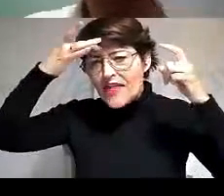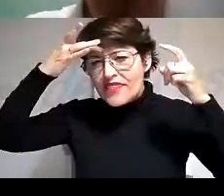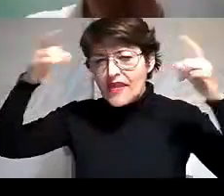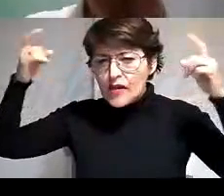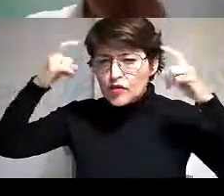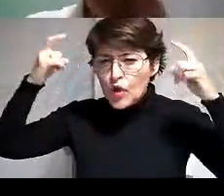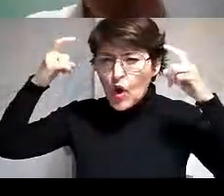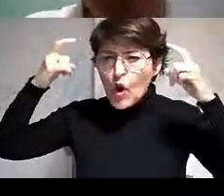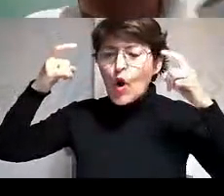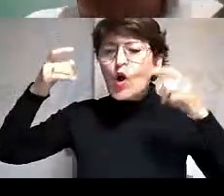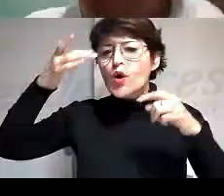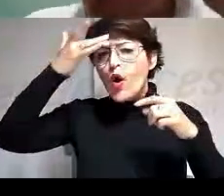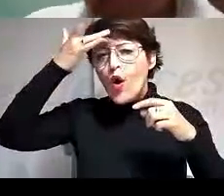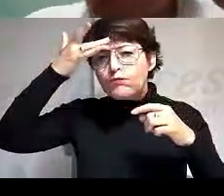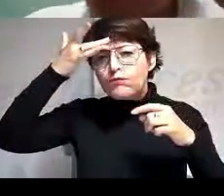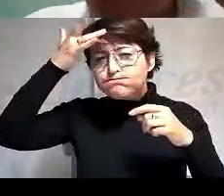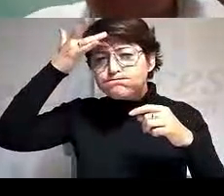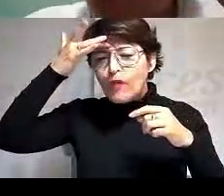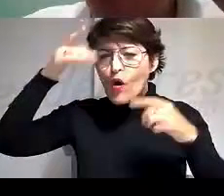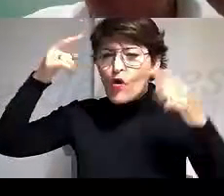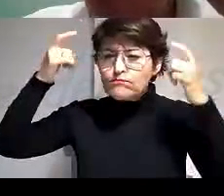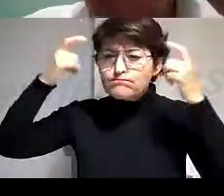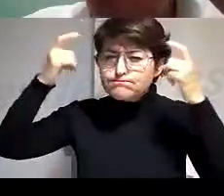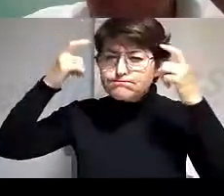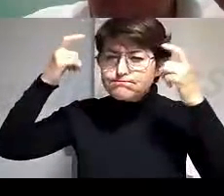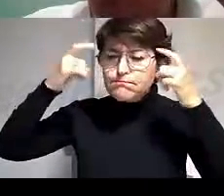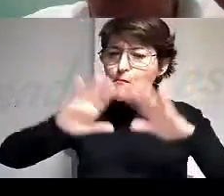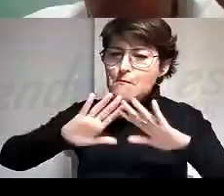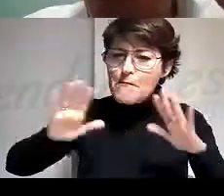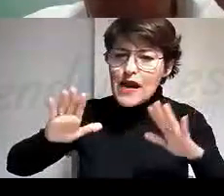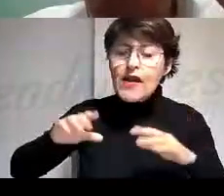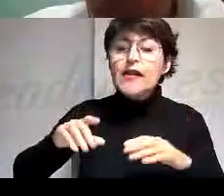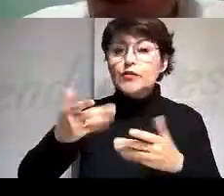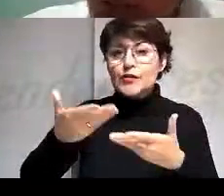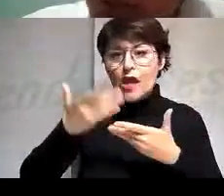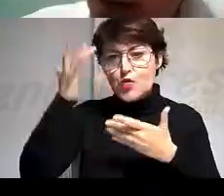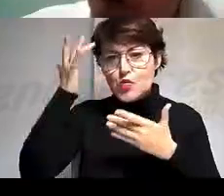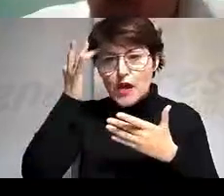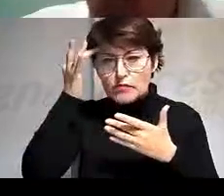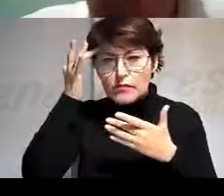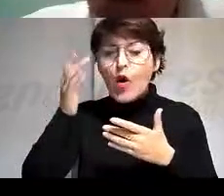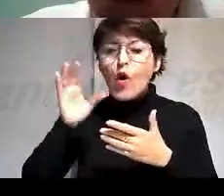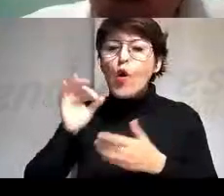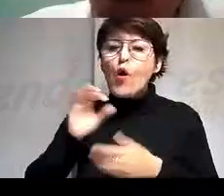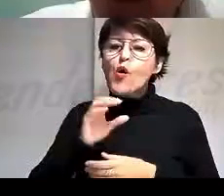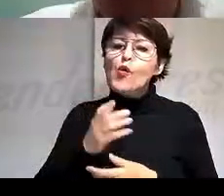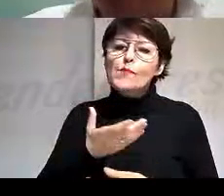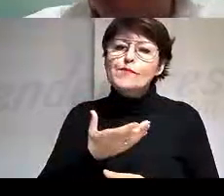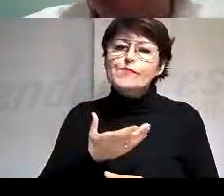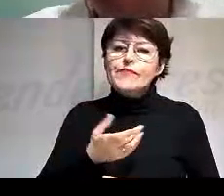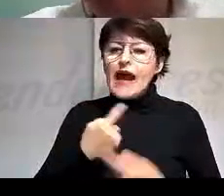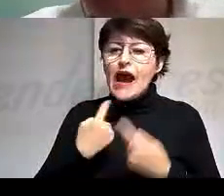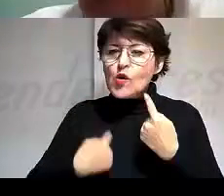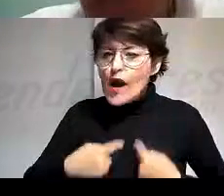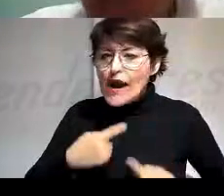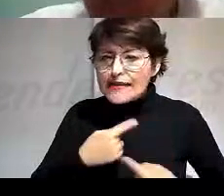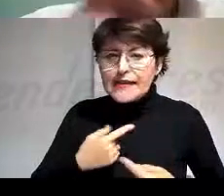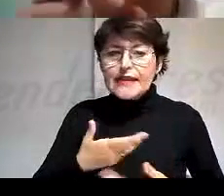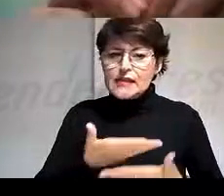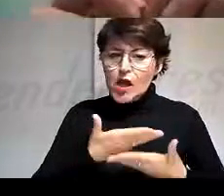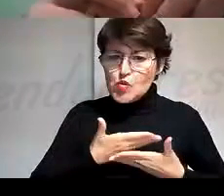musculatura craneal o cuando hay un proceso vascular, un aumento de la tensión por una contracción de las arterias. La menta de campo